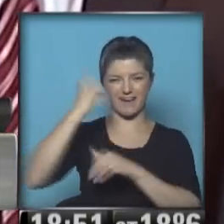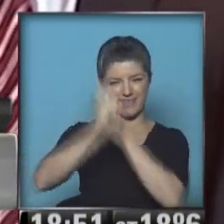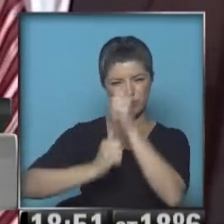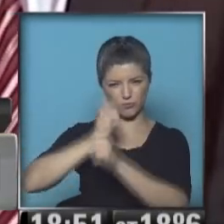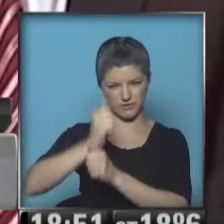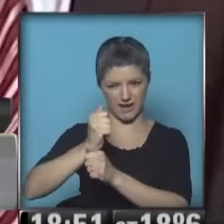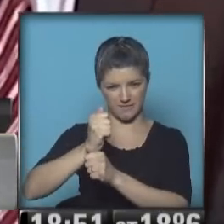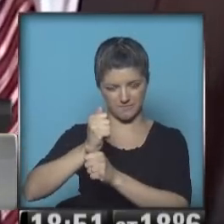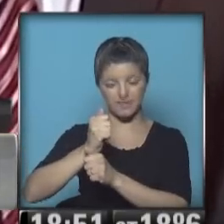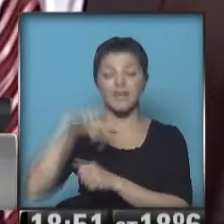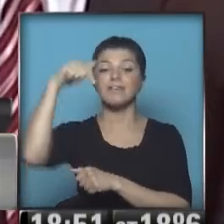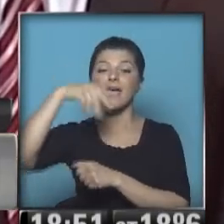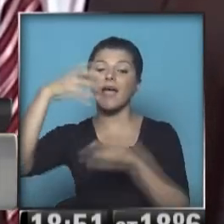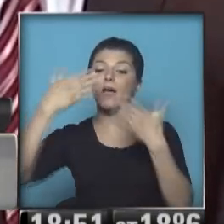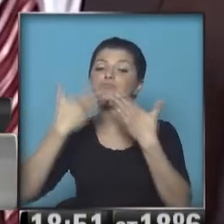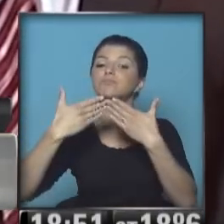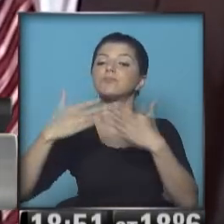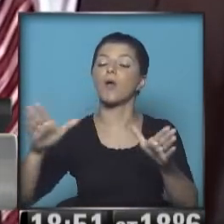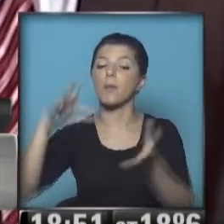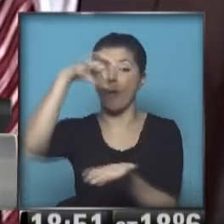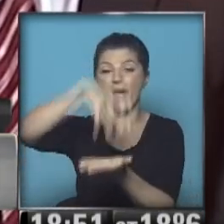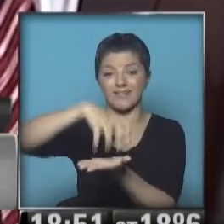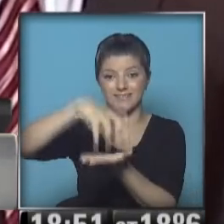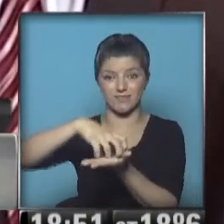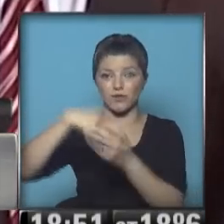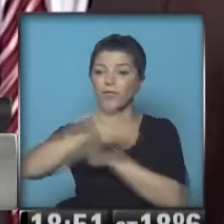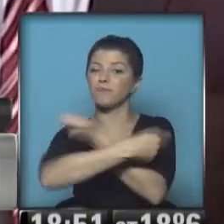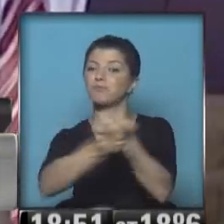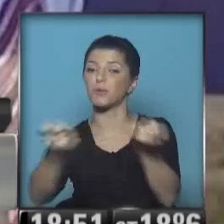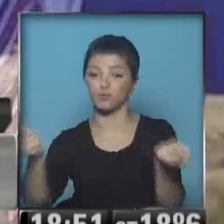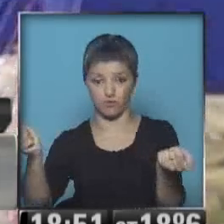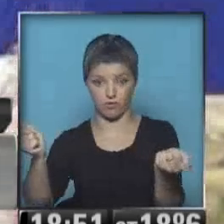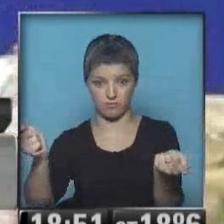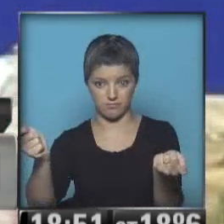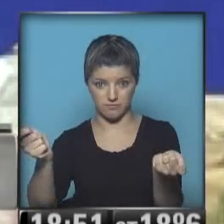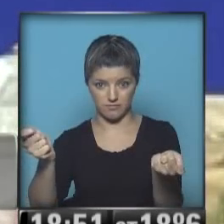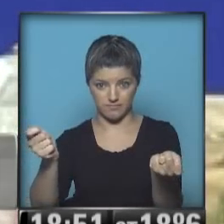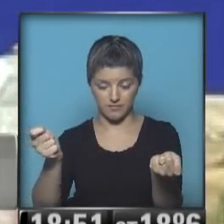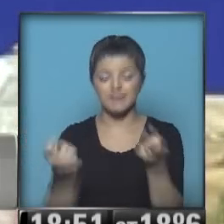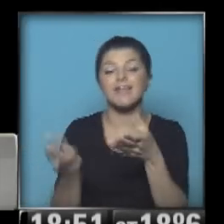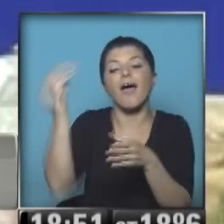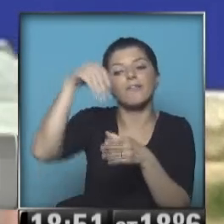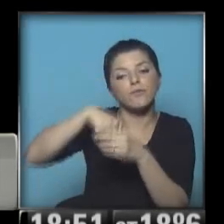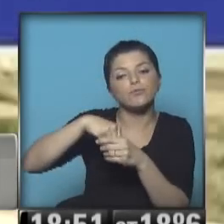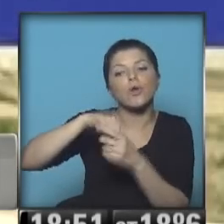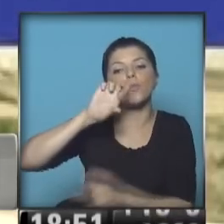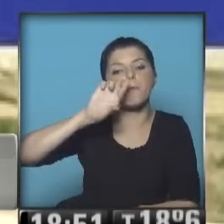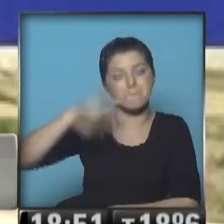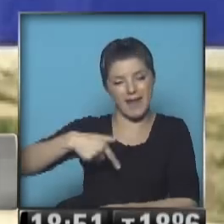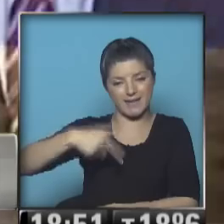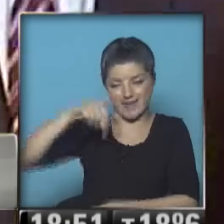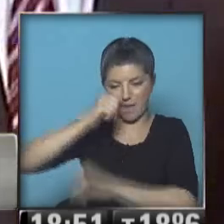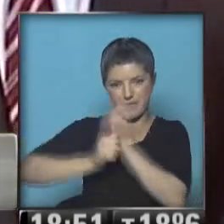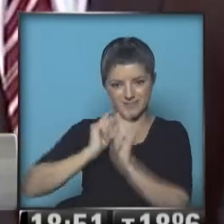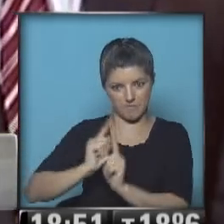Justamente, como usted decía, inaugurando este centro de distribución que es parte de un plan de inversión que ha llevado la